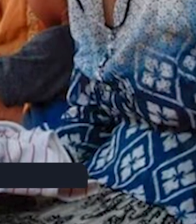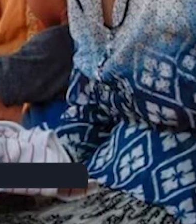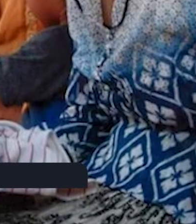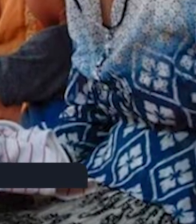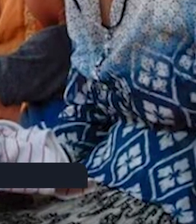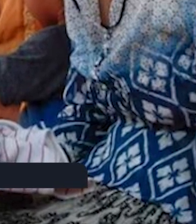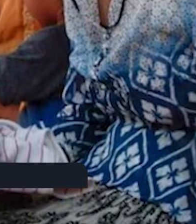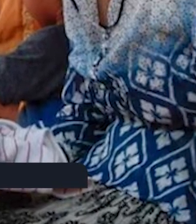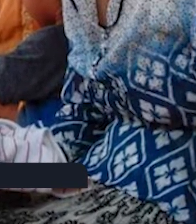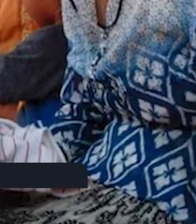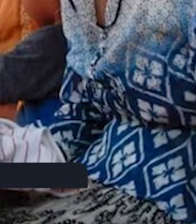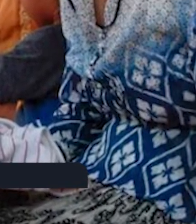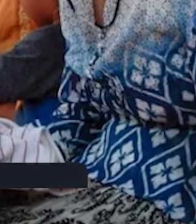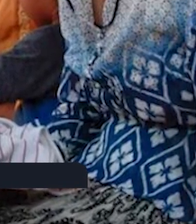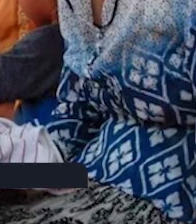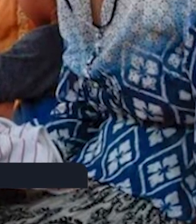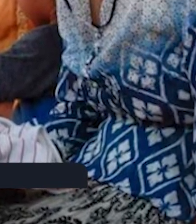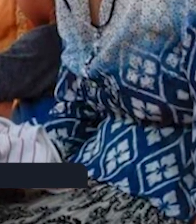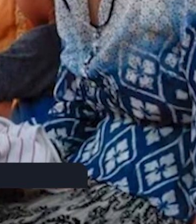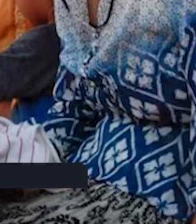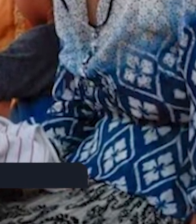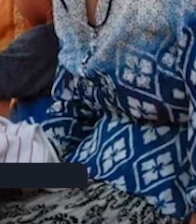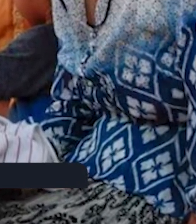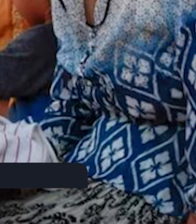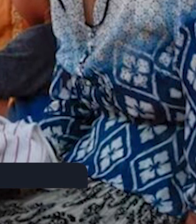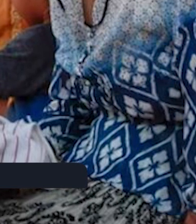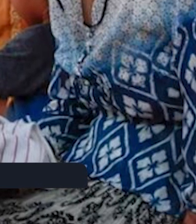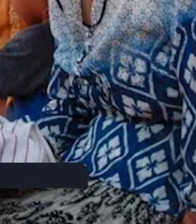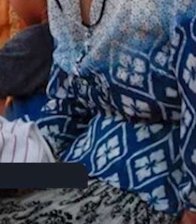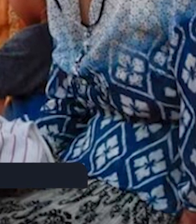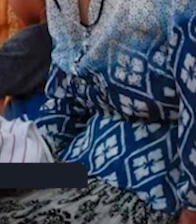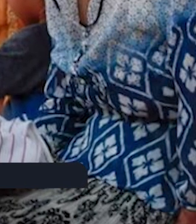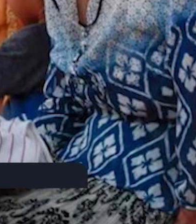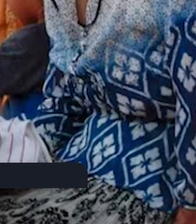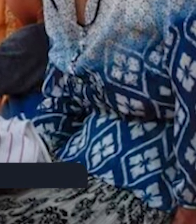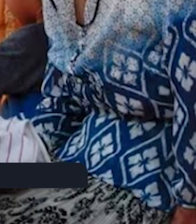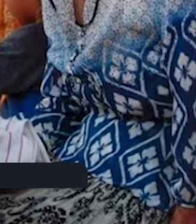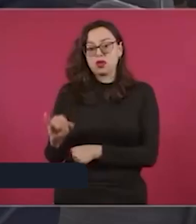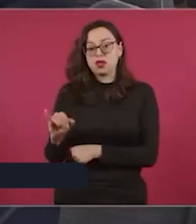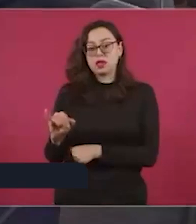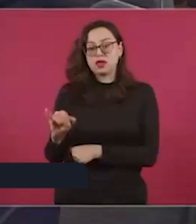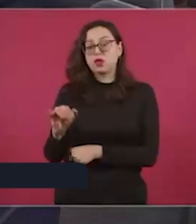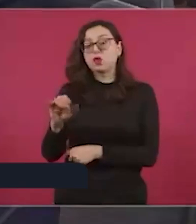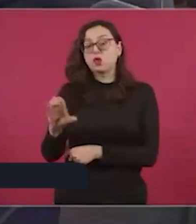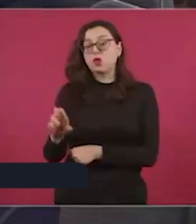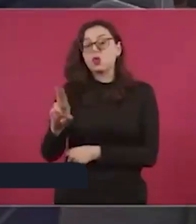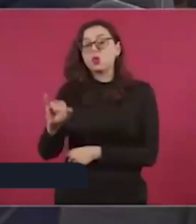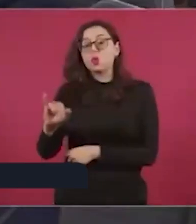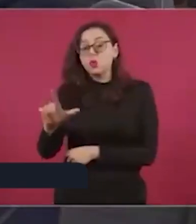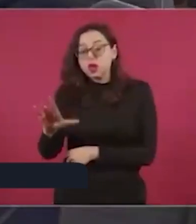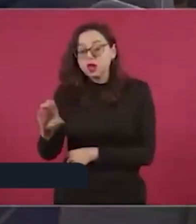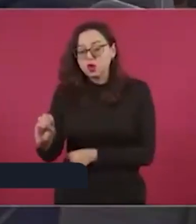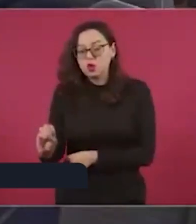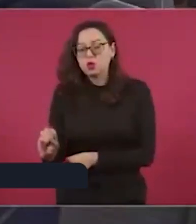por la cercanía con sus comunidades ya que temen perder sus propiedades y animales si regresan a México para abordar esta